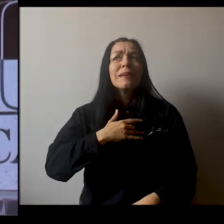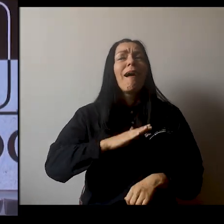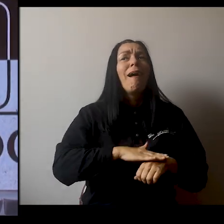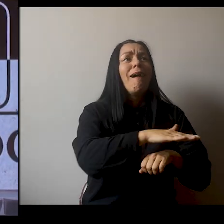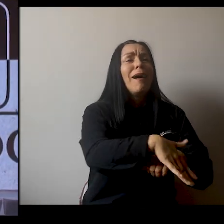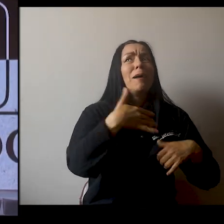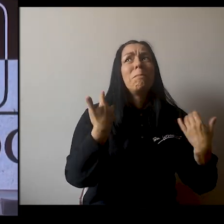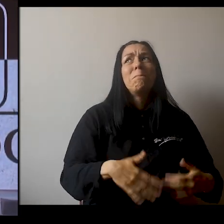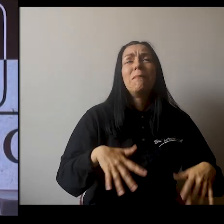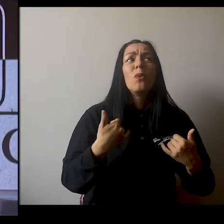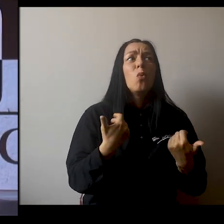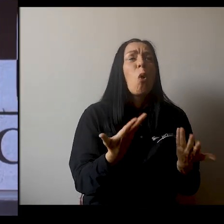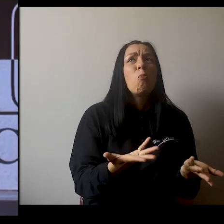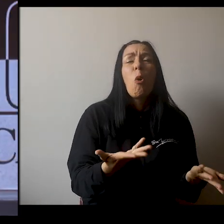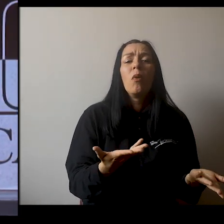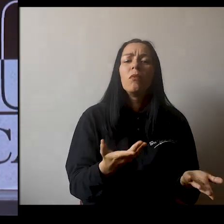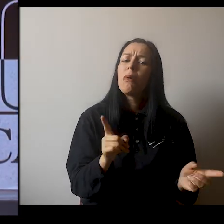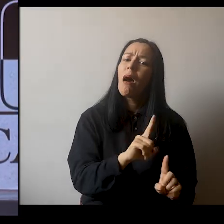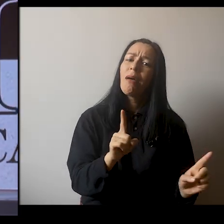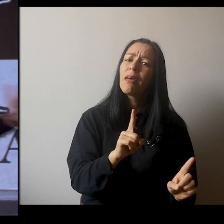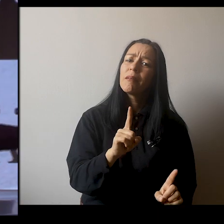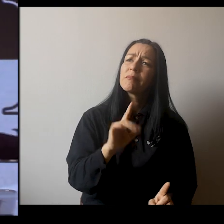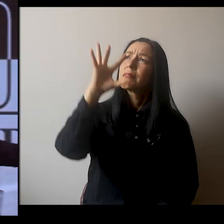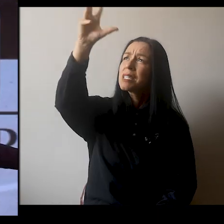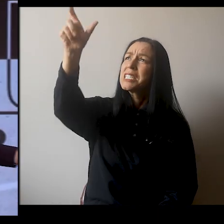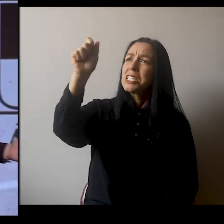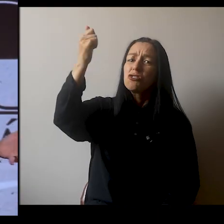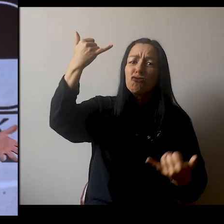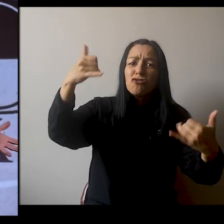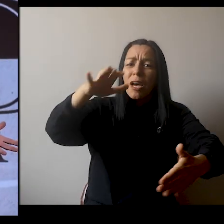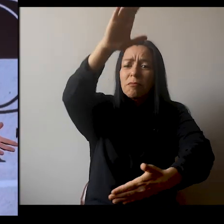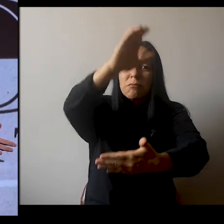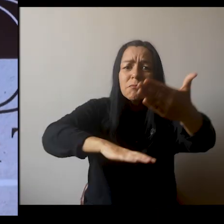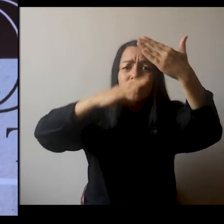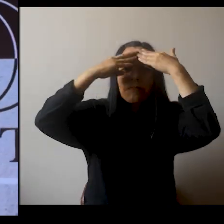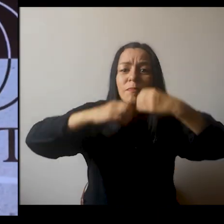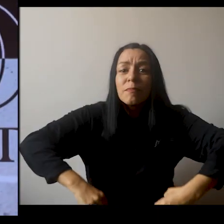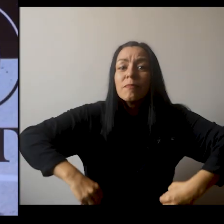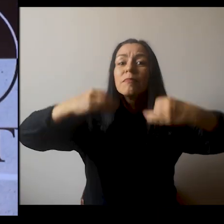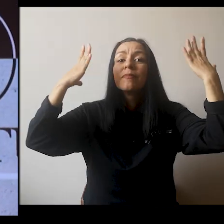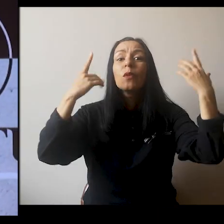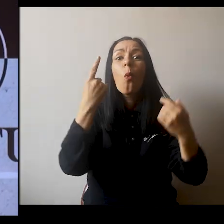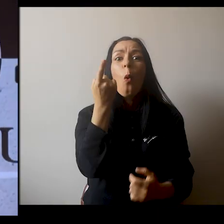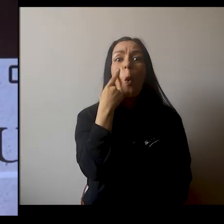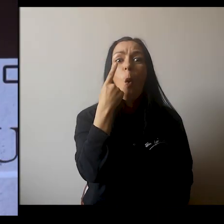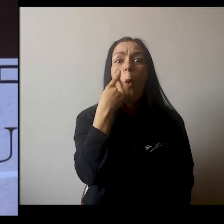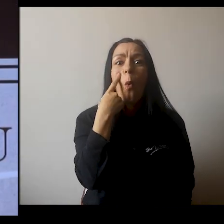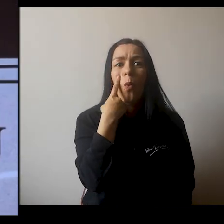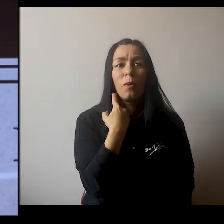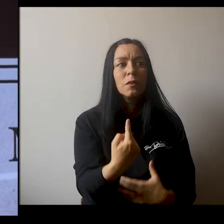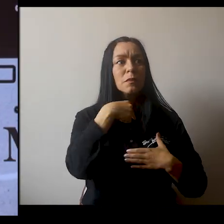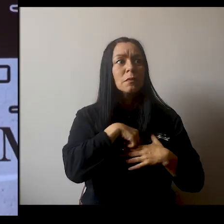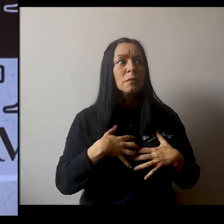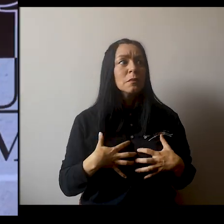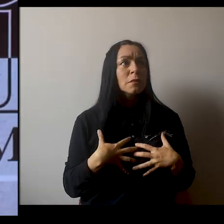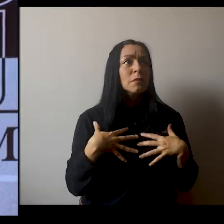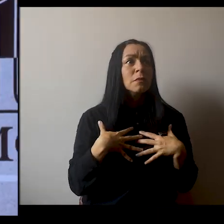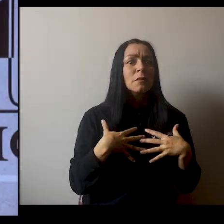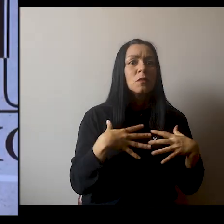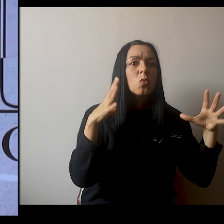sentirse condenado. ¿Por qué? Porque en Cristo somos perdonados. Pero también le abre la